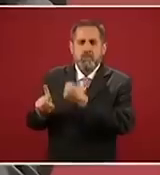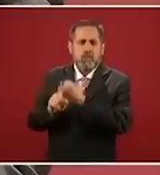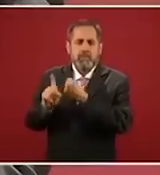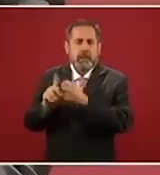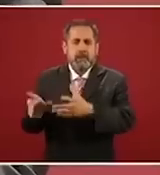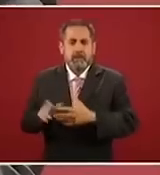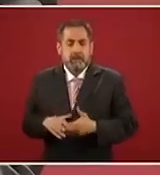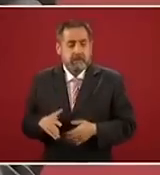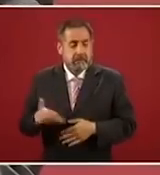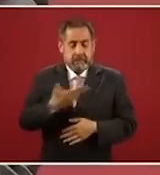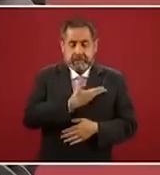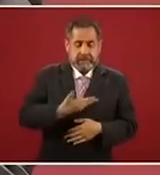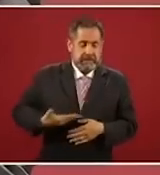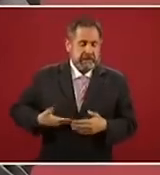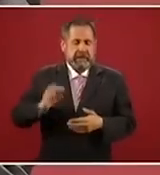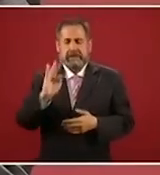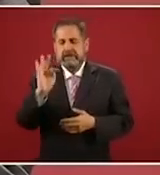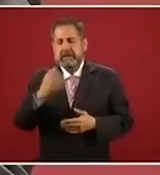el presidente, ¿no?,